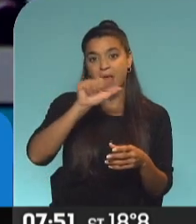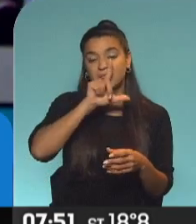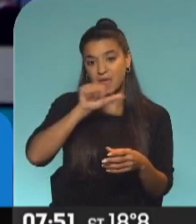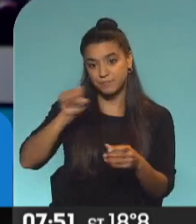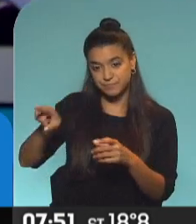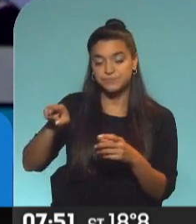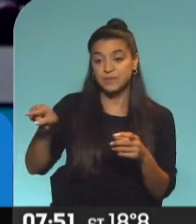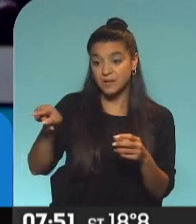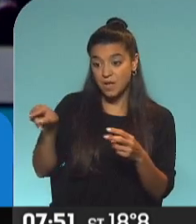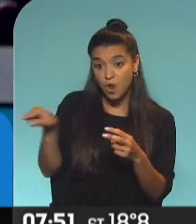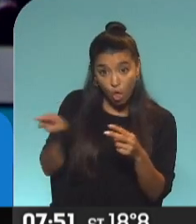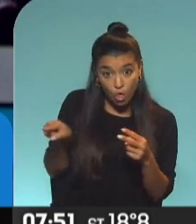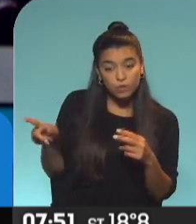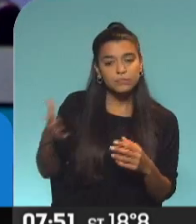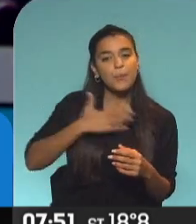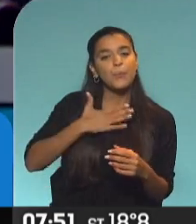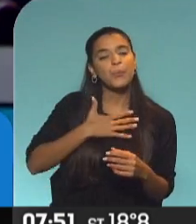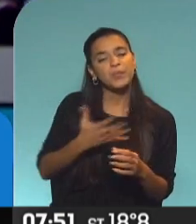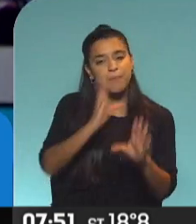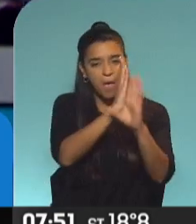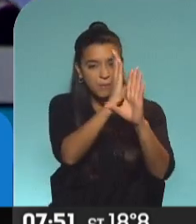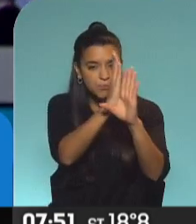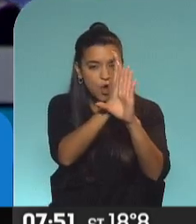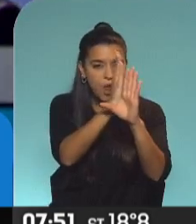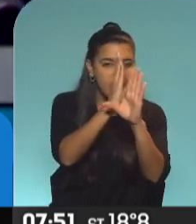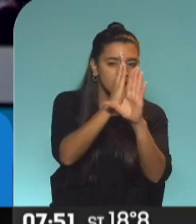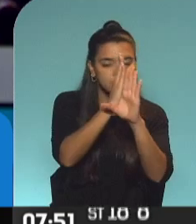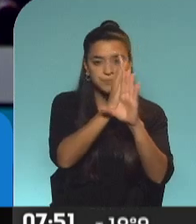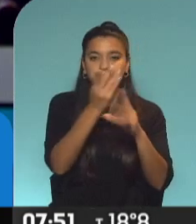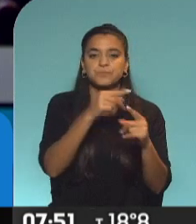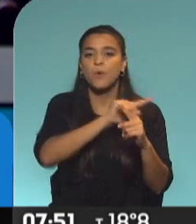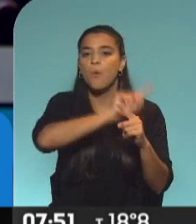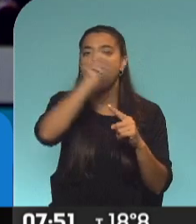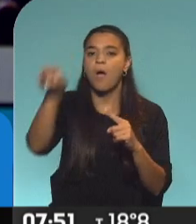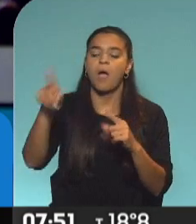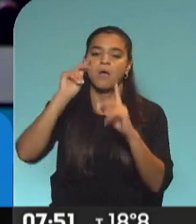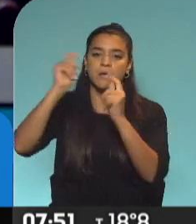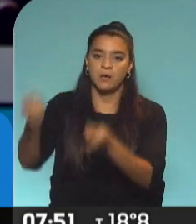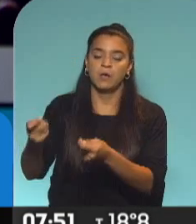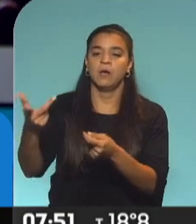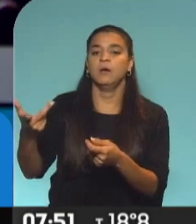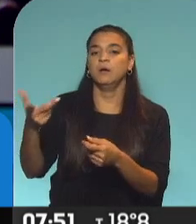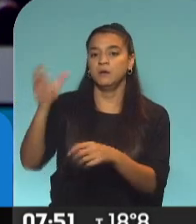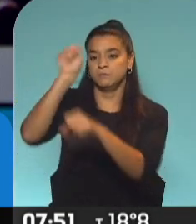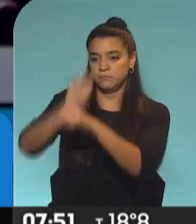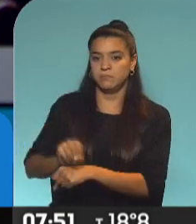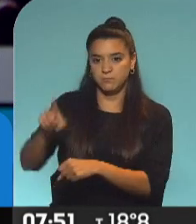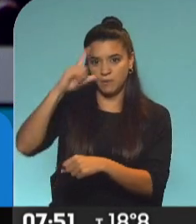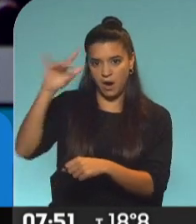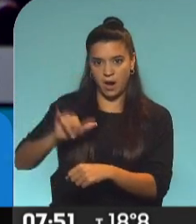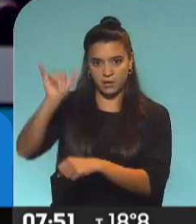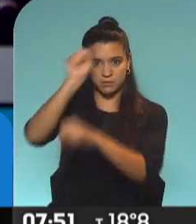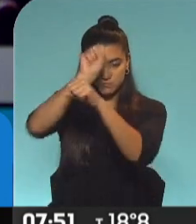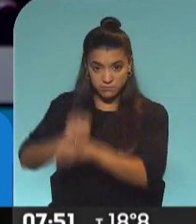ellos mismos fueron víctimas de espionaje básicamente cuando iban a visitar al detenidos a la cárcel de ezeiza cuando se